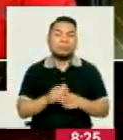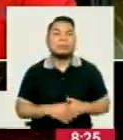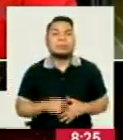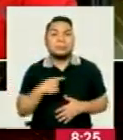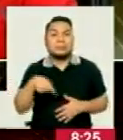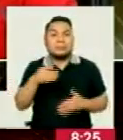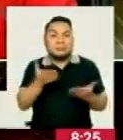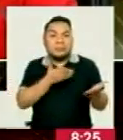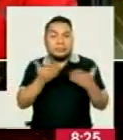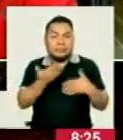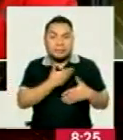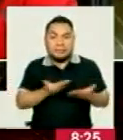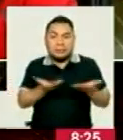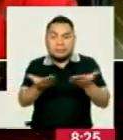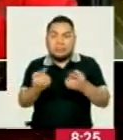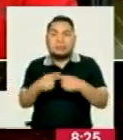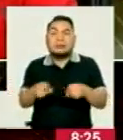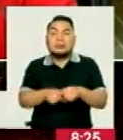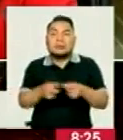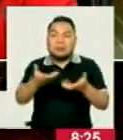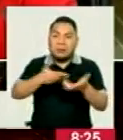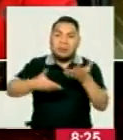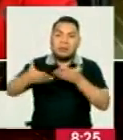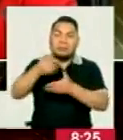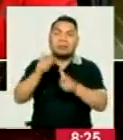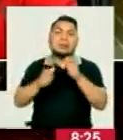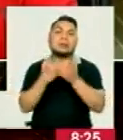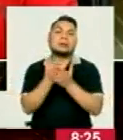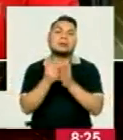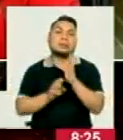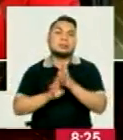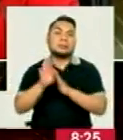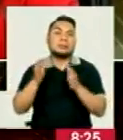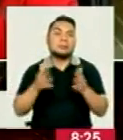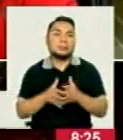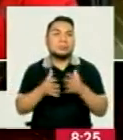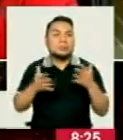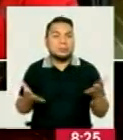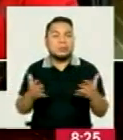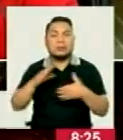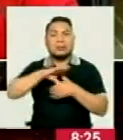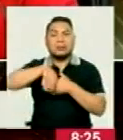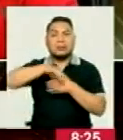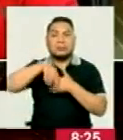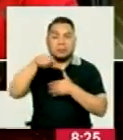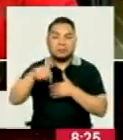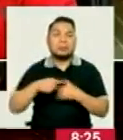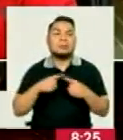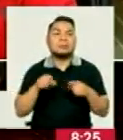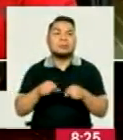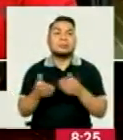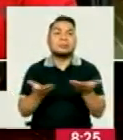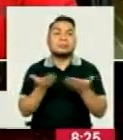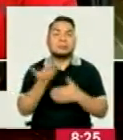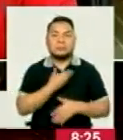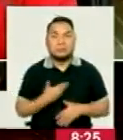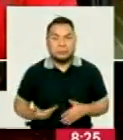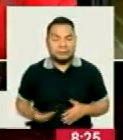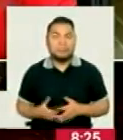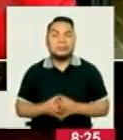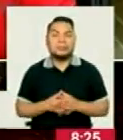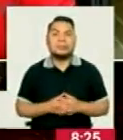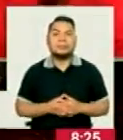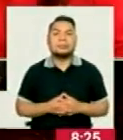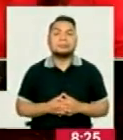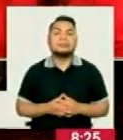a los servicios del Estado, sino crea una especie de dinamismo económico, ¿no?, como una gran feria, pero de servicios del Estado. Ahora,